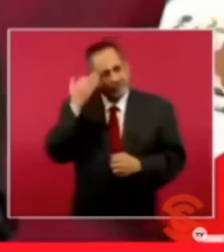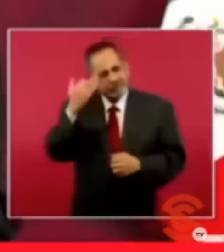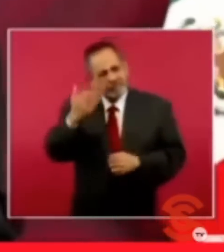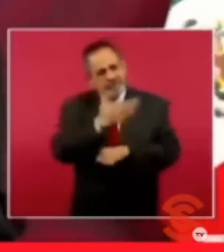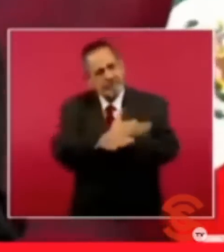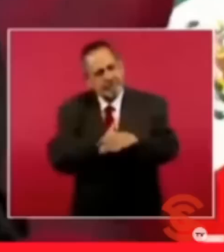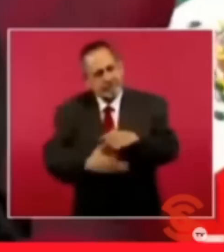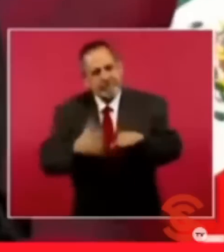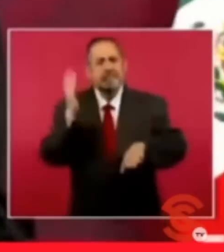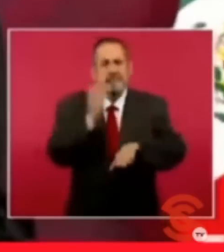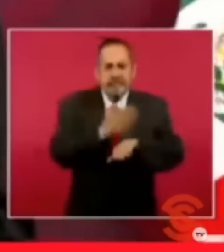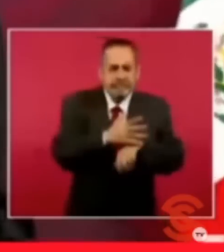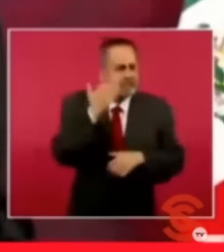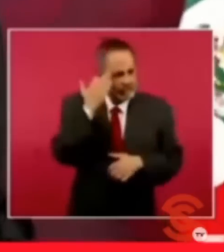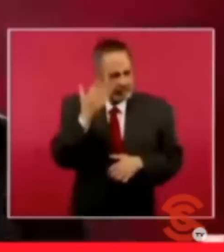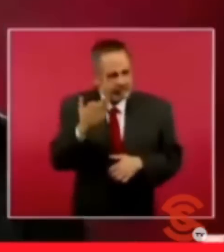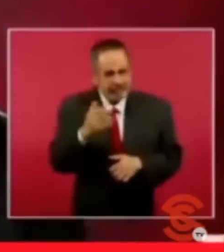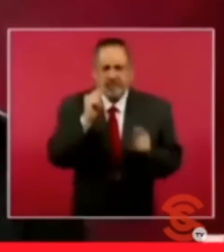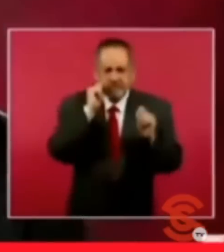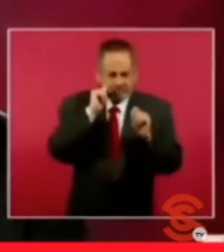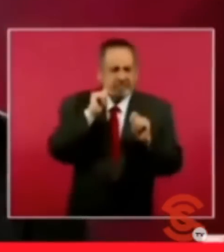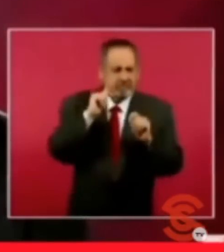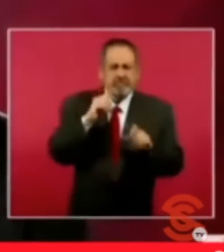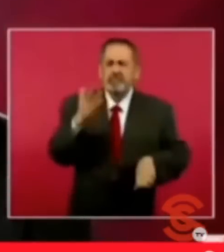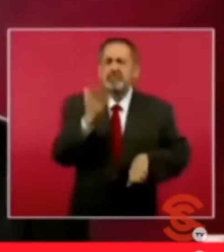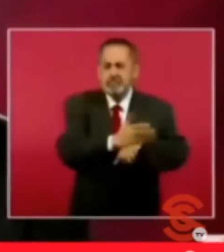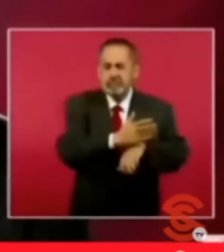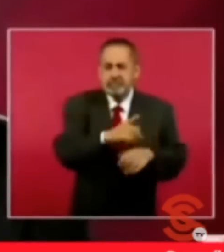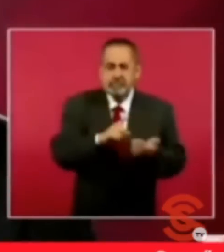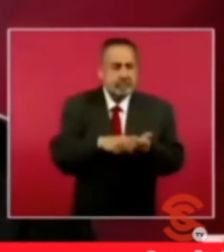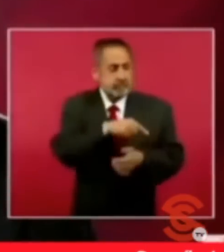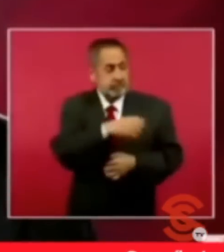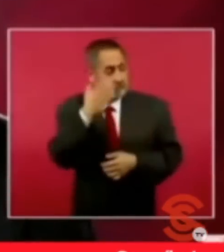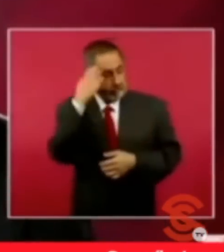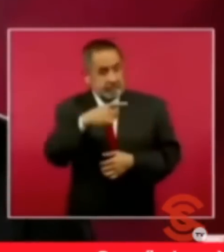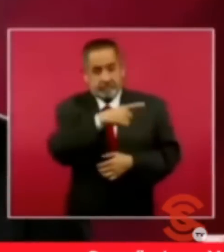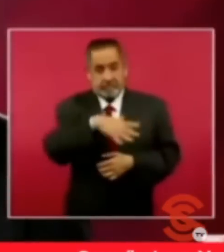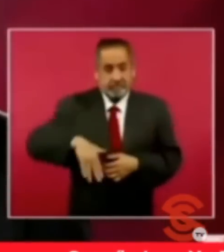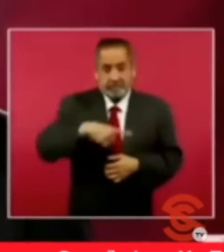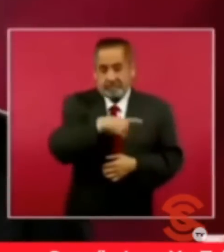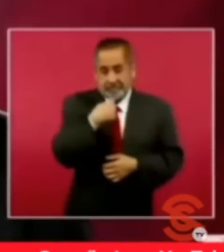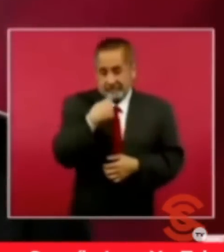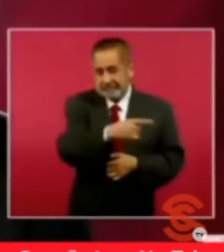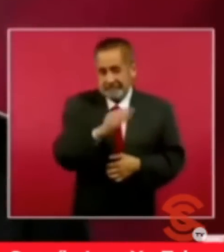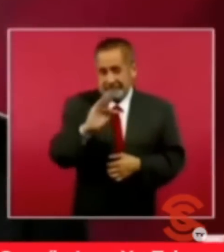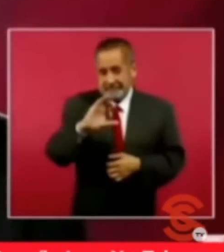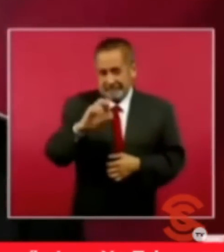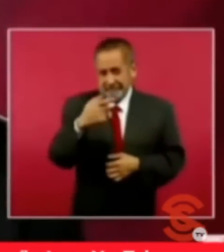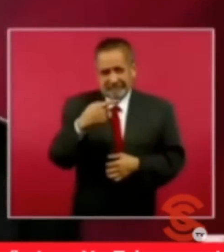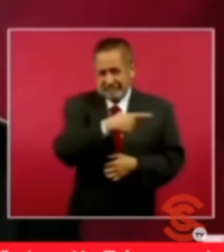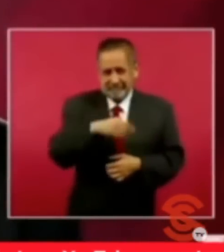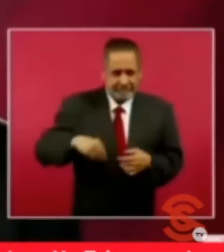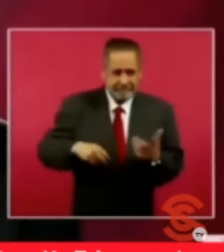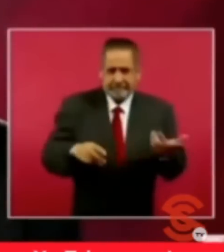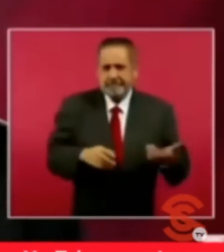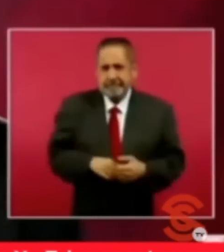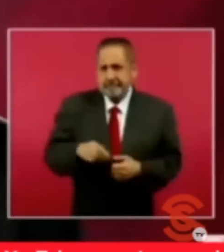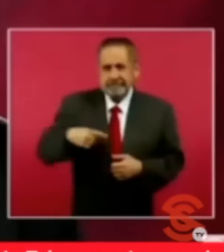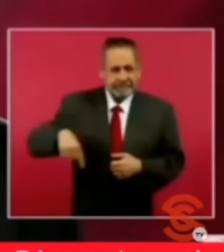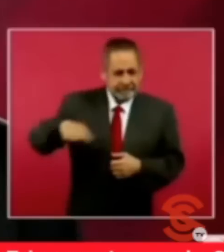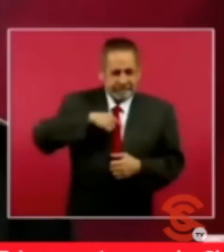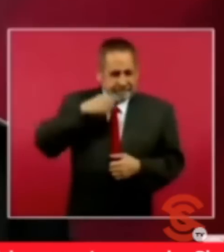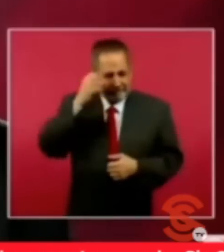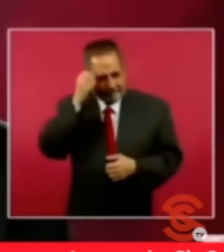llega, y más cuando se trata de crímenes de lesa humanidad como el que les acabo de platicar. Pues tampoco se nos